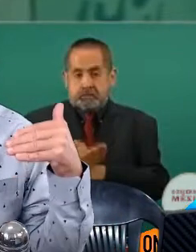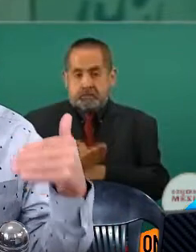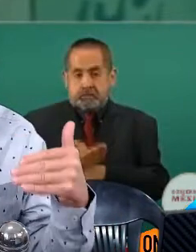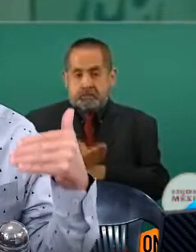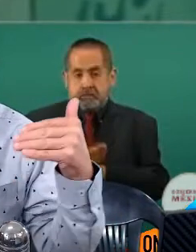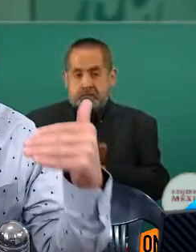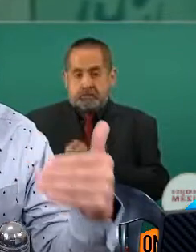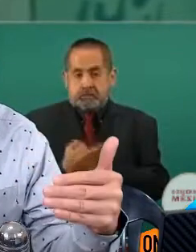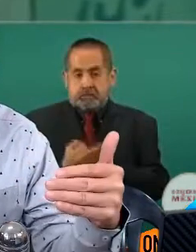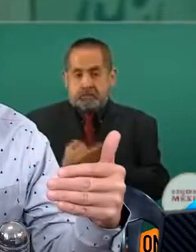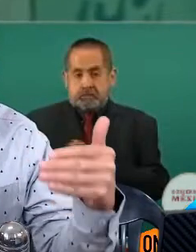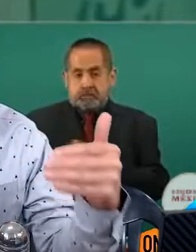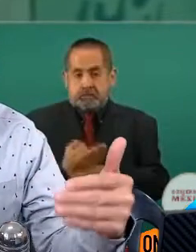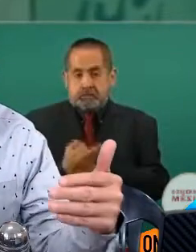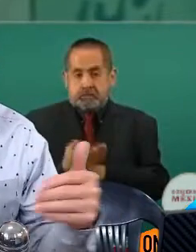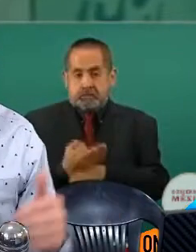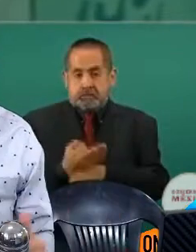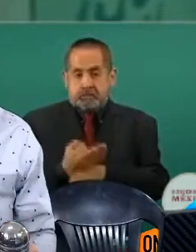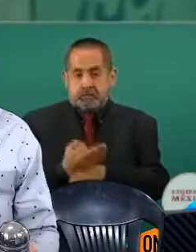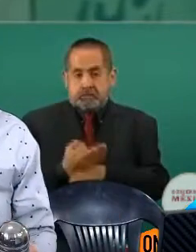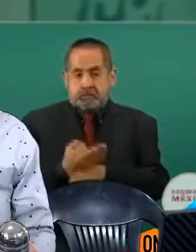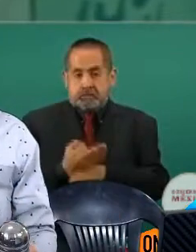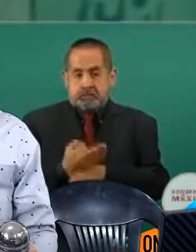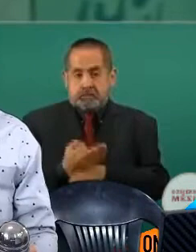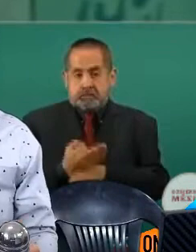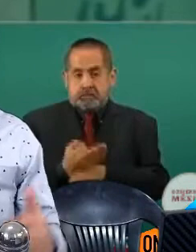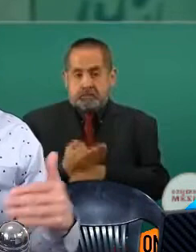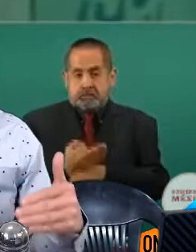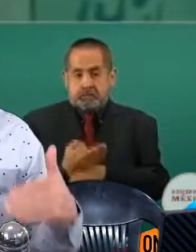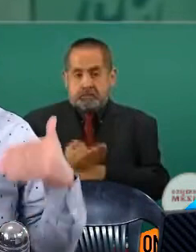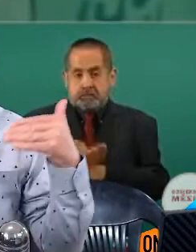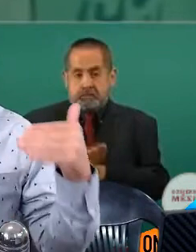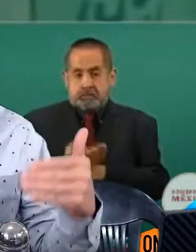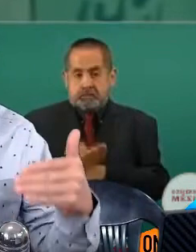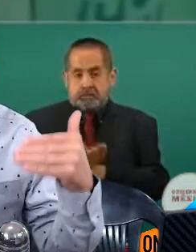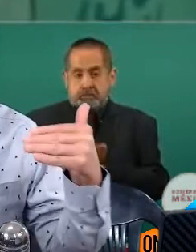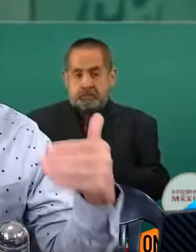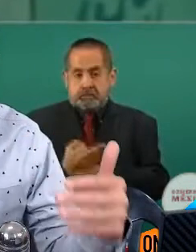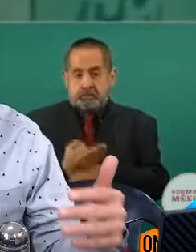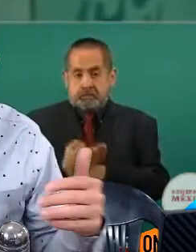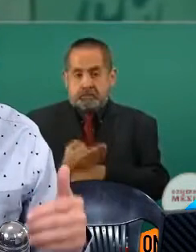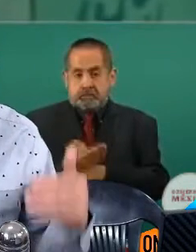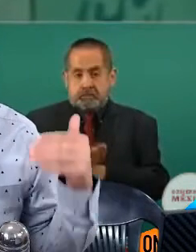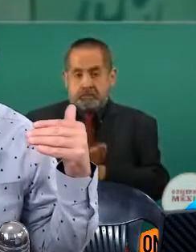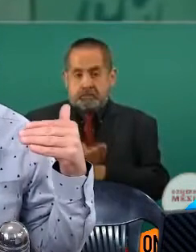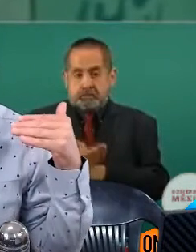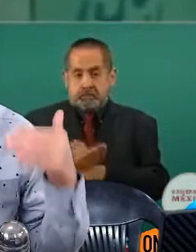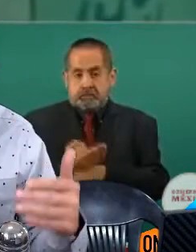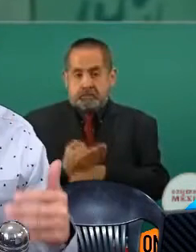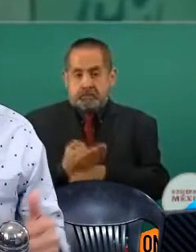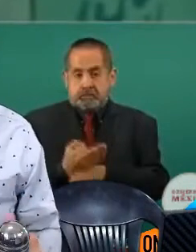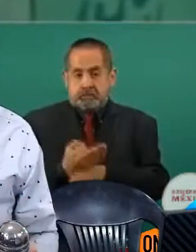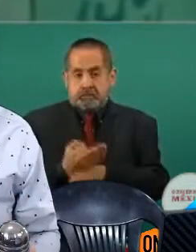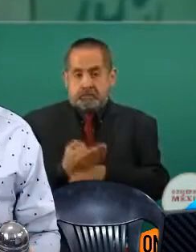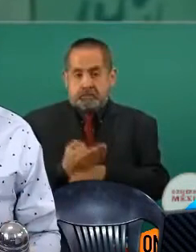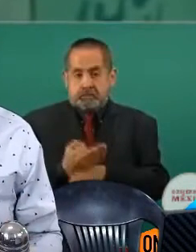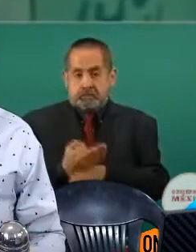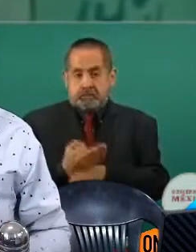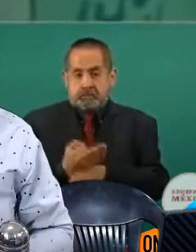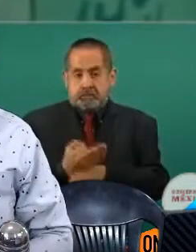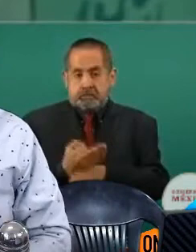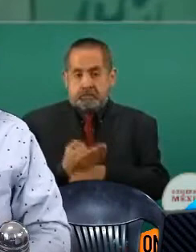por su ambición política y la ambición al dinero. Eso es lo que mueve a los